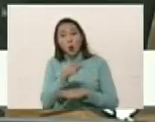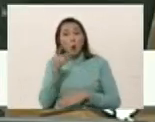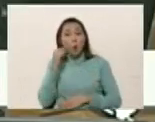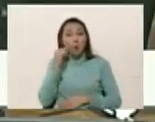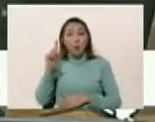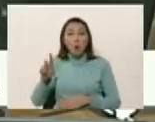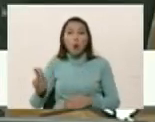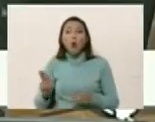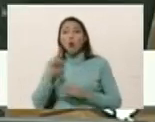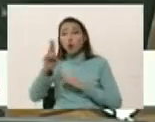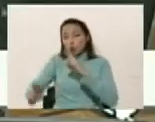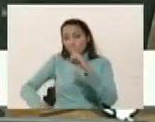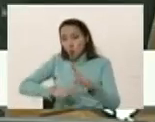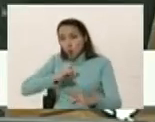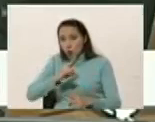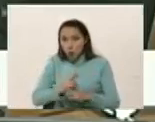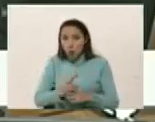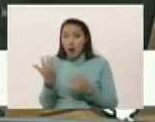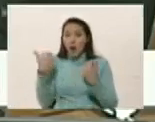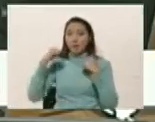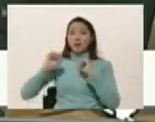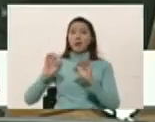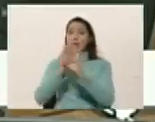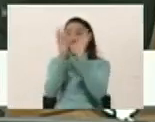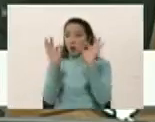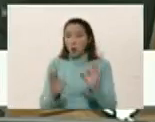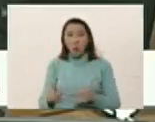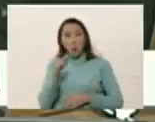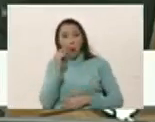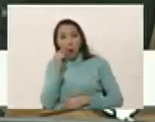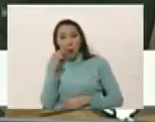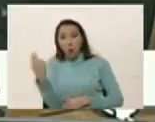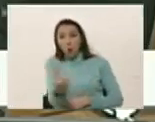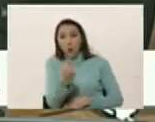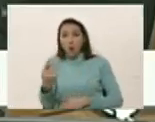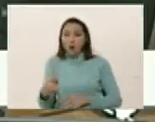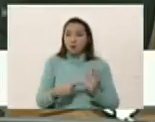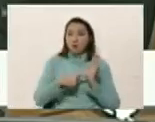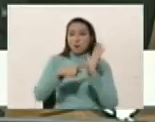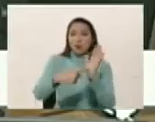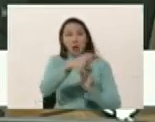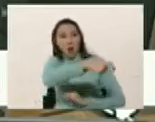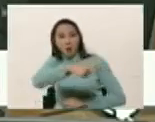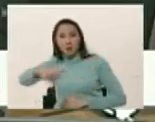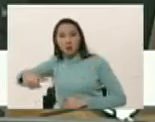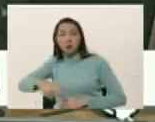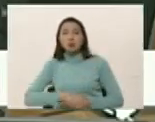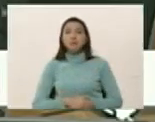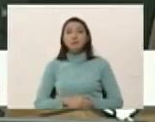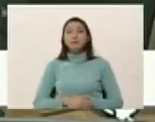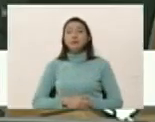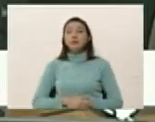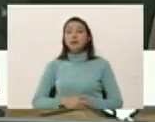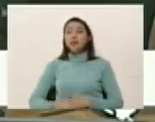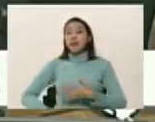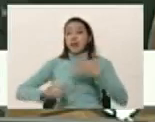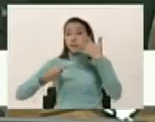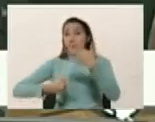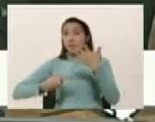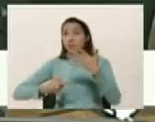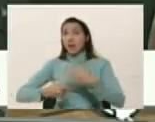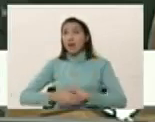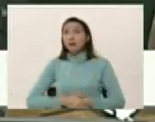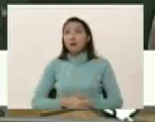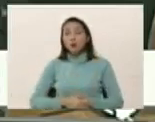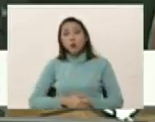5 evitar la referencia al hombre como representación de las personas sexto no